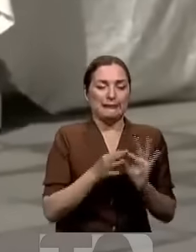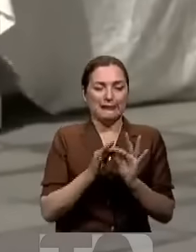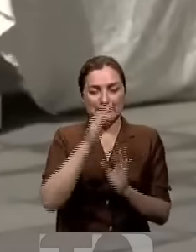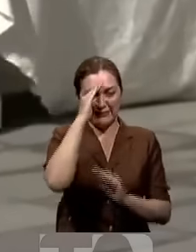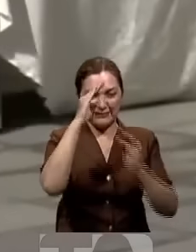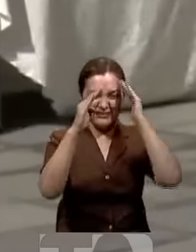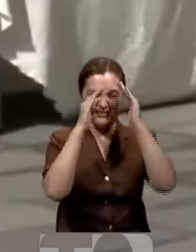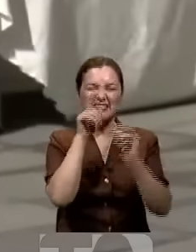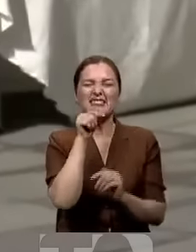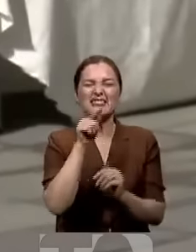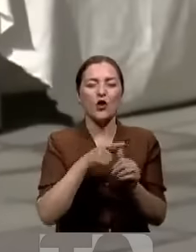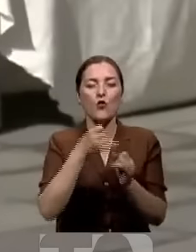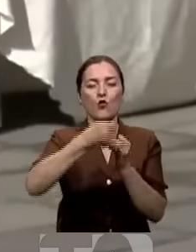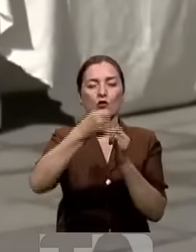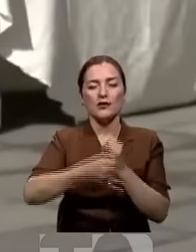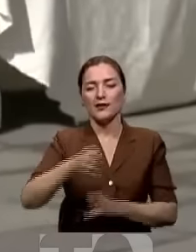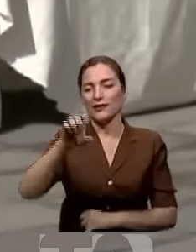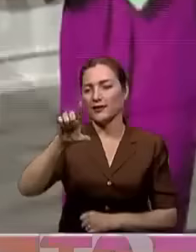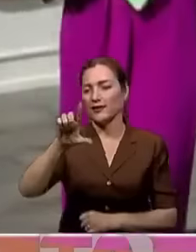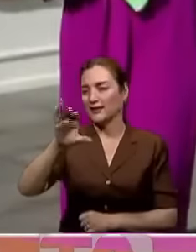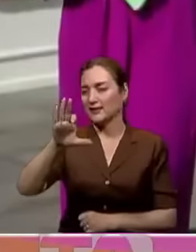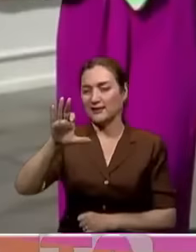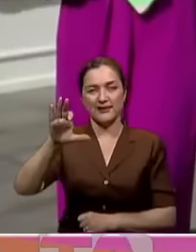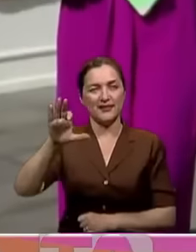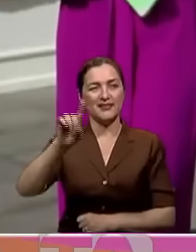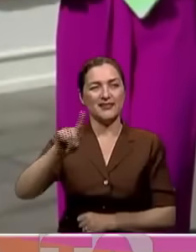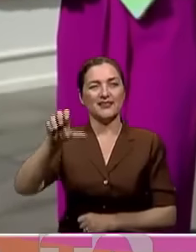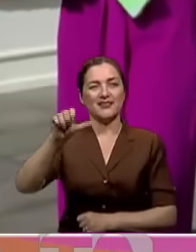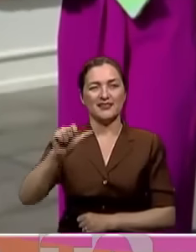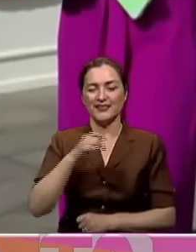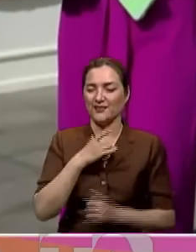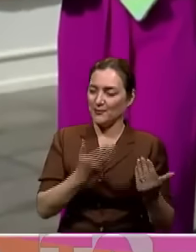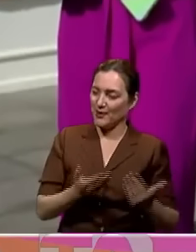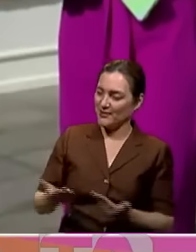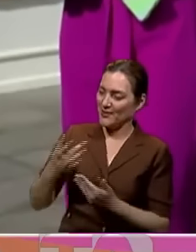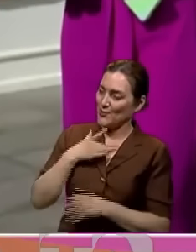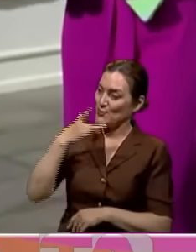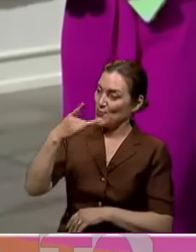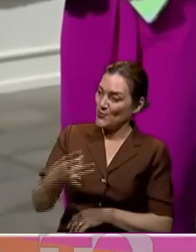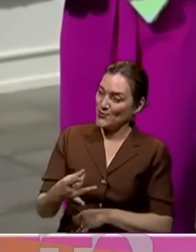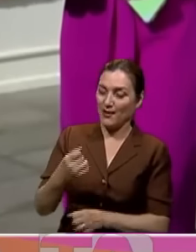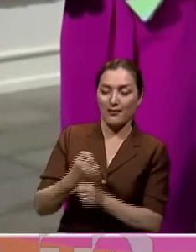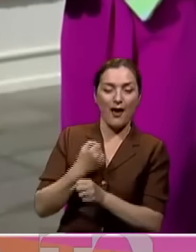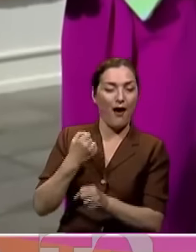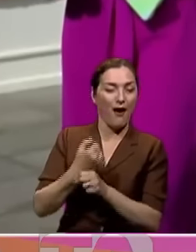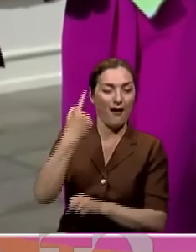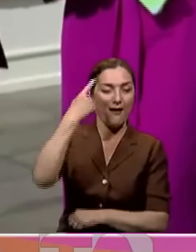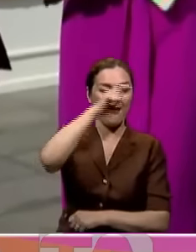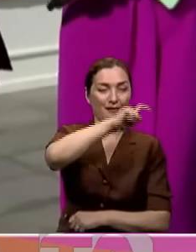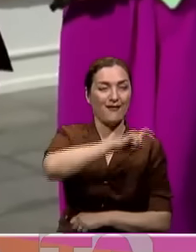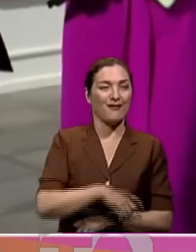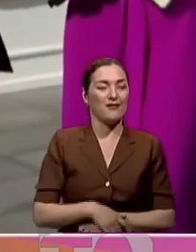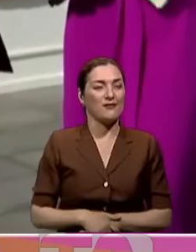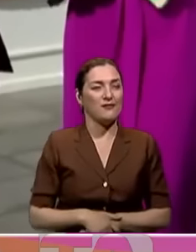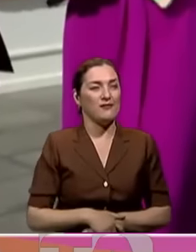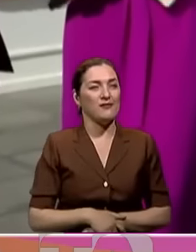como siempre, a Ailita Cabezas, bienvenida. Un gusto tenerte acá y vaya el trabajo que tienen.